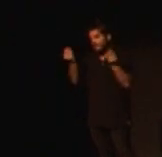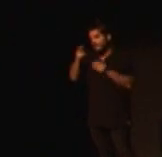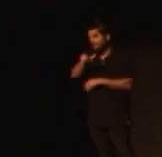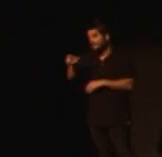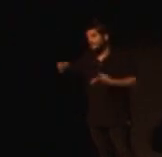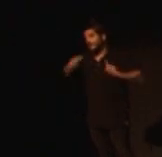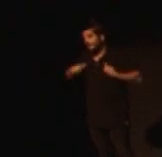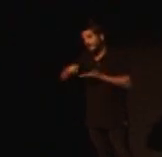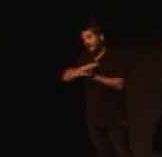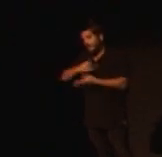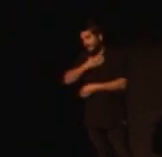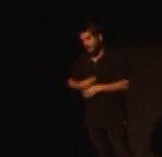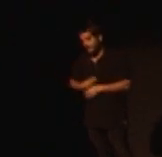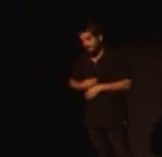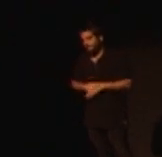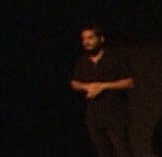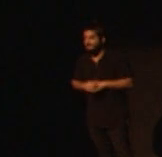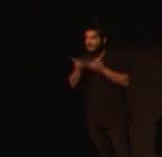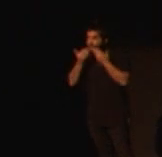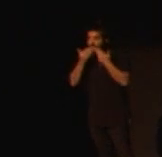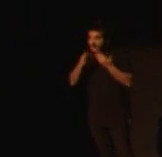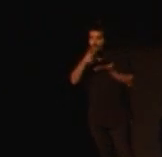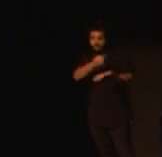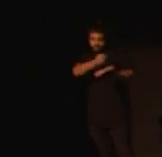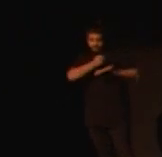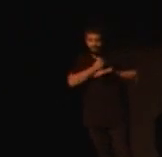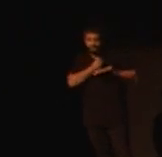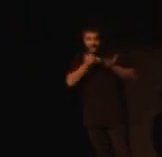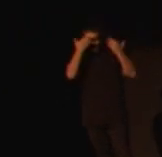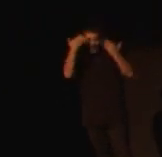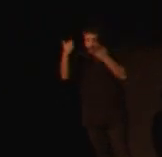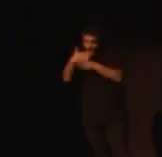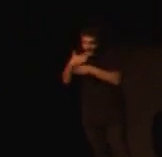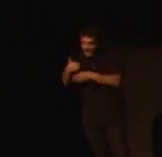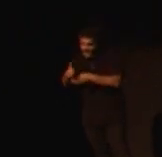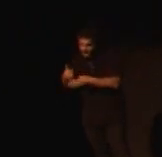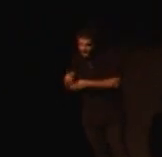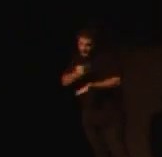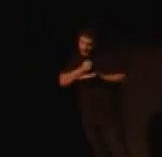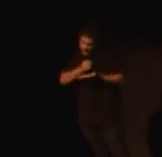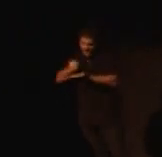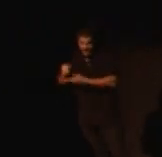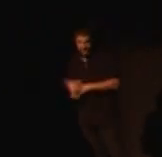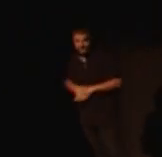Murcia. Muchísimas gracias por el reconocimiento y enhorabuena al resto de premiados. Buenas tardes.